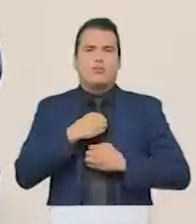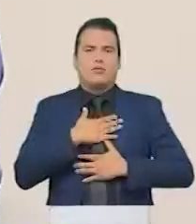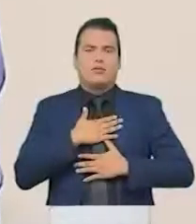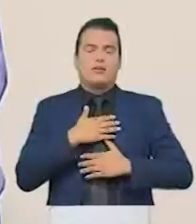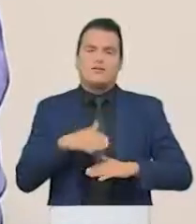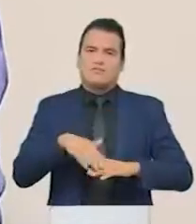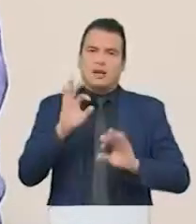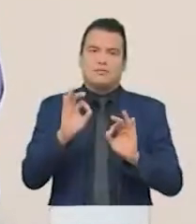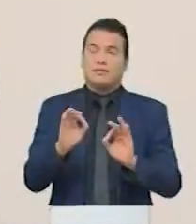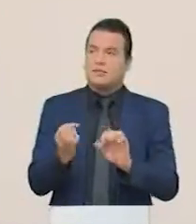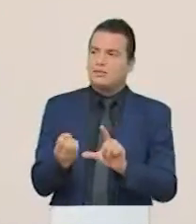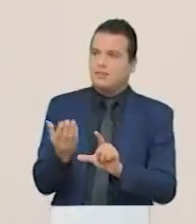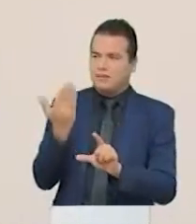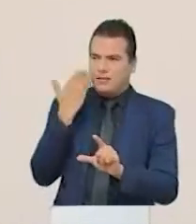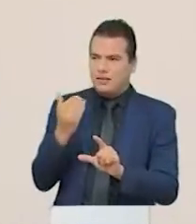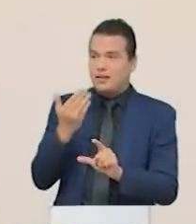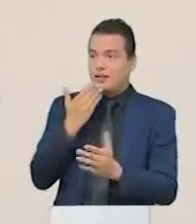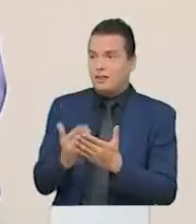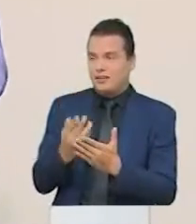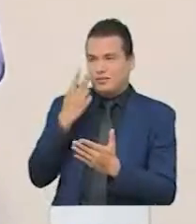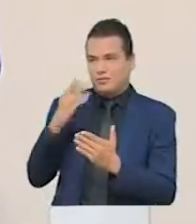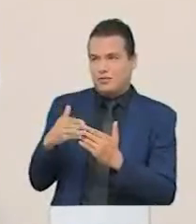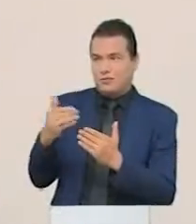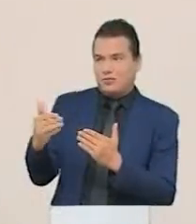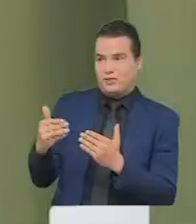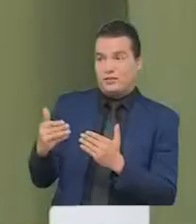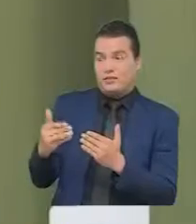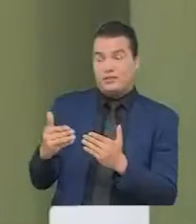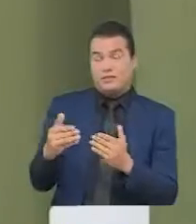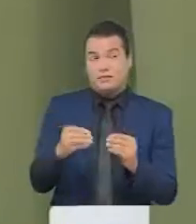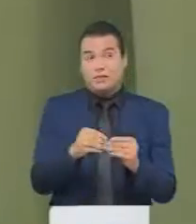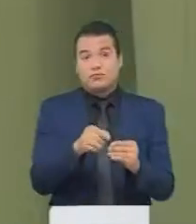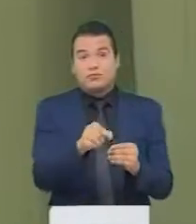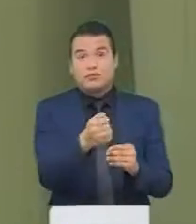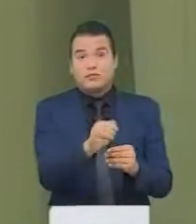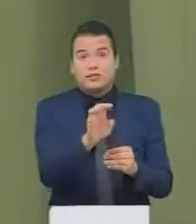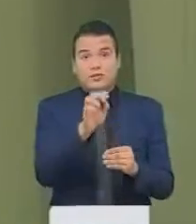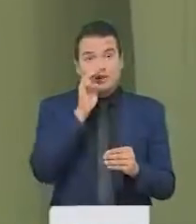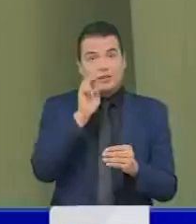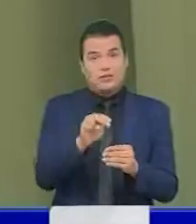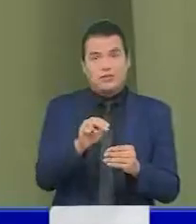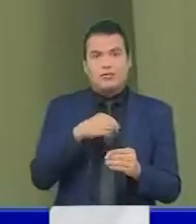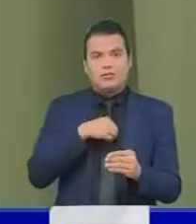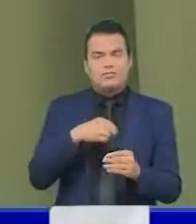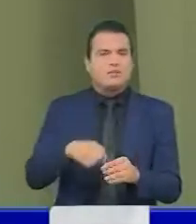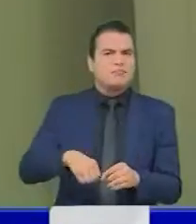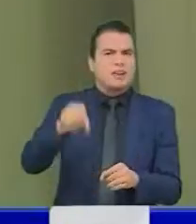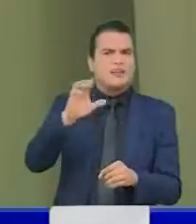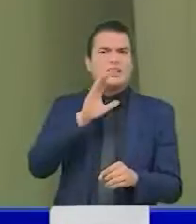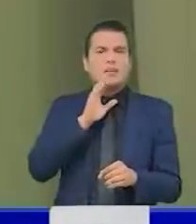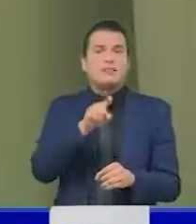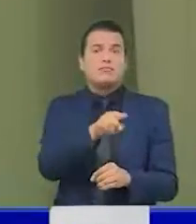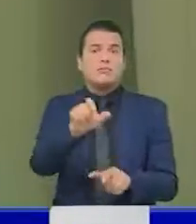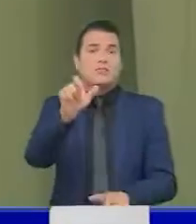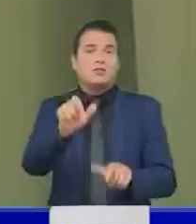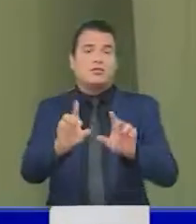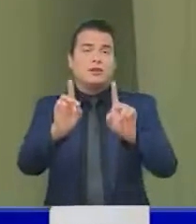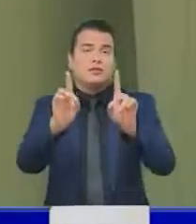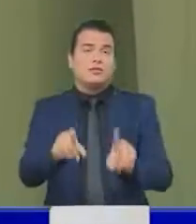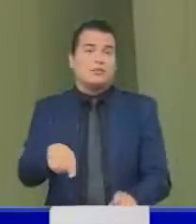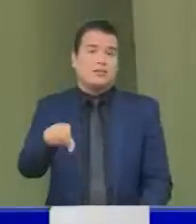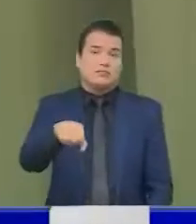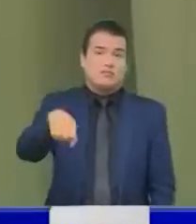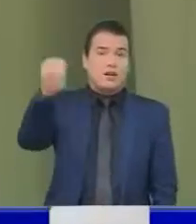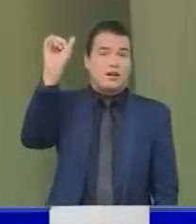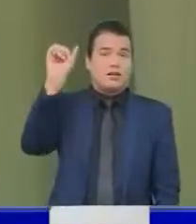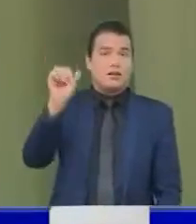oportunidades licenciada muchas gracias por ese espacio 95 hasta una próxima oportunidad el 19 de junio que gane colombia que sea la decisión que tomen los